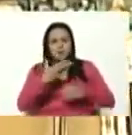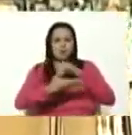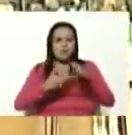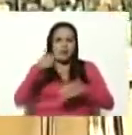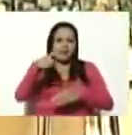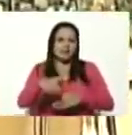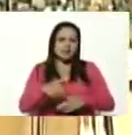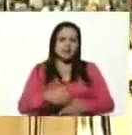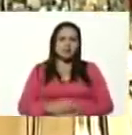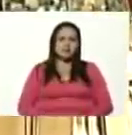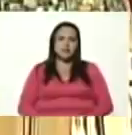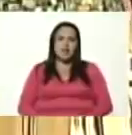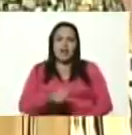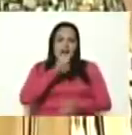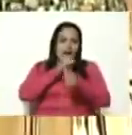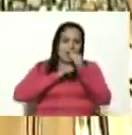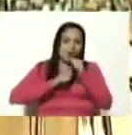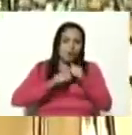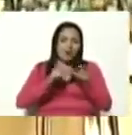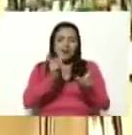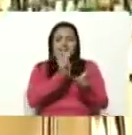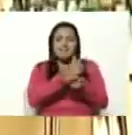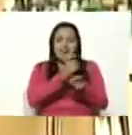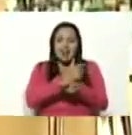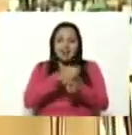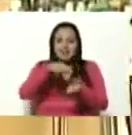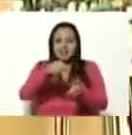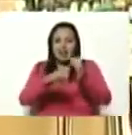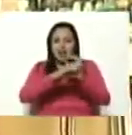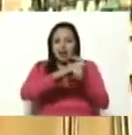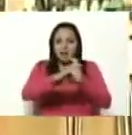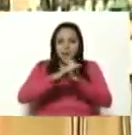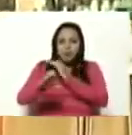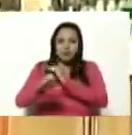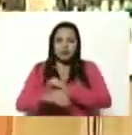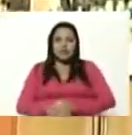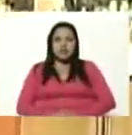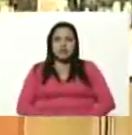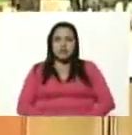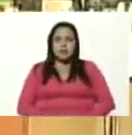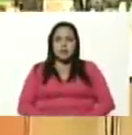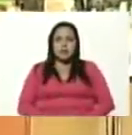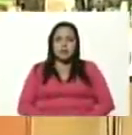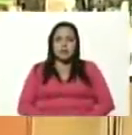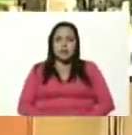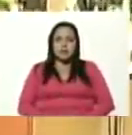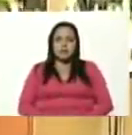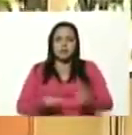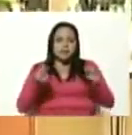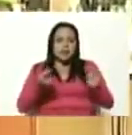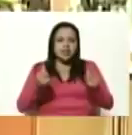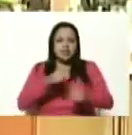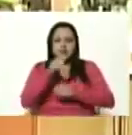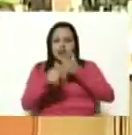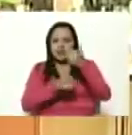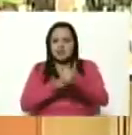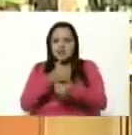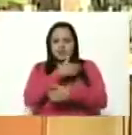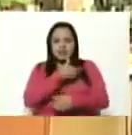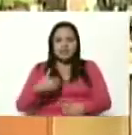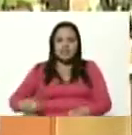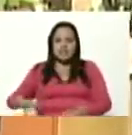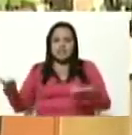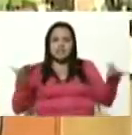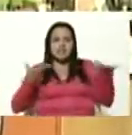acá: agua, gas, transporte. Inmediatamente se activa la Vicepresidencia de Servicios